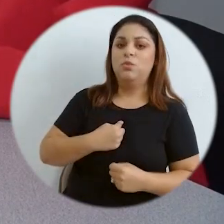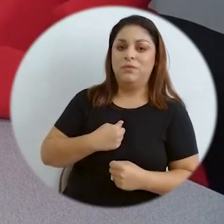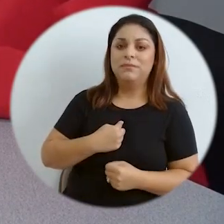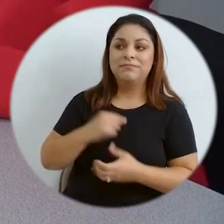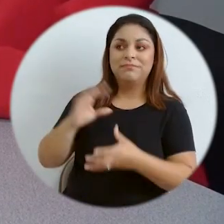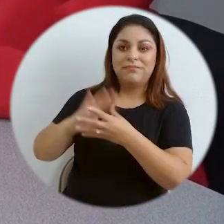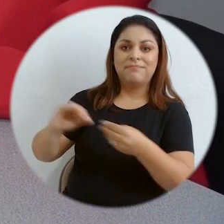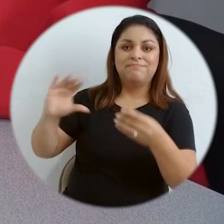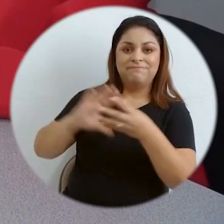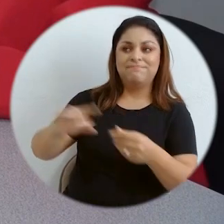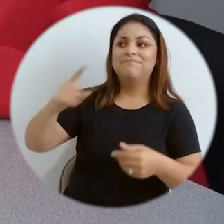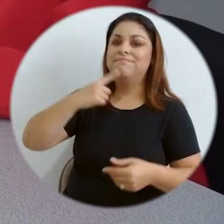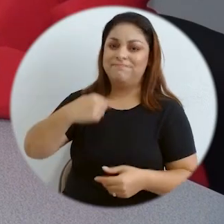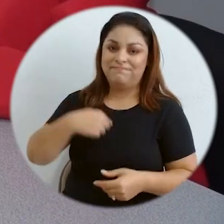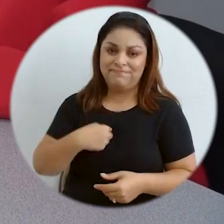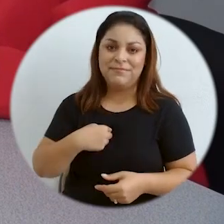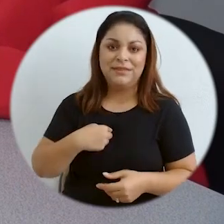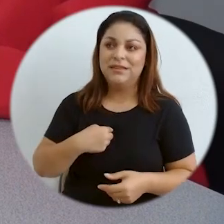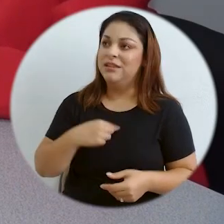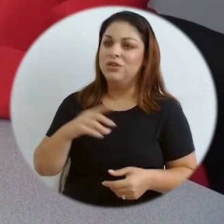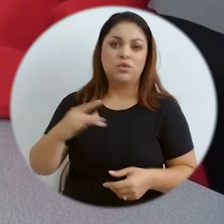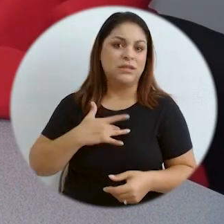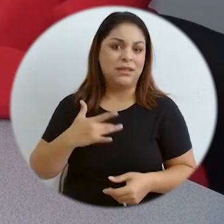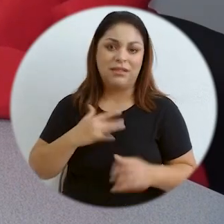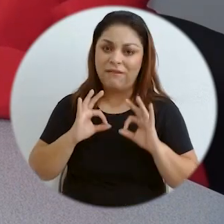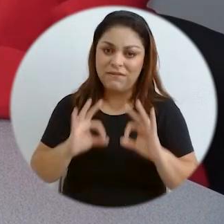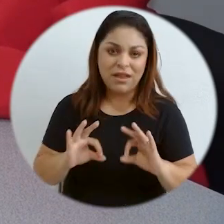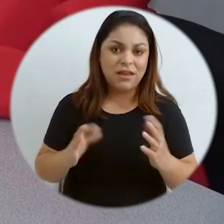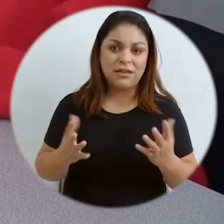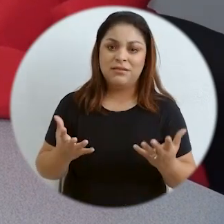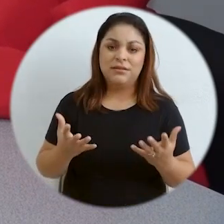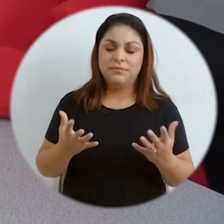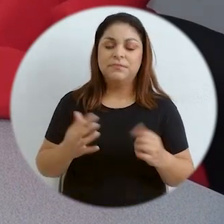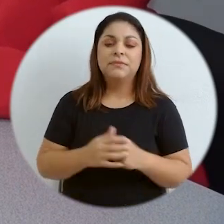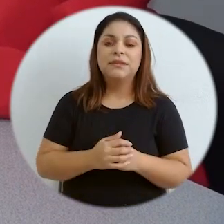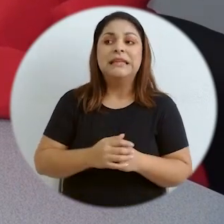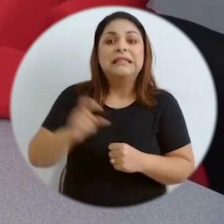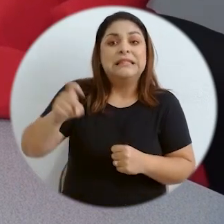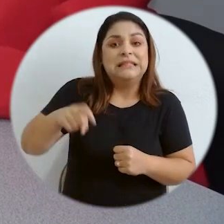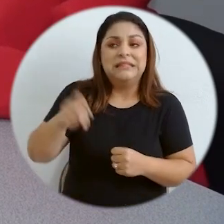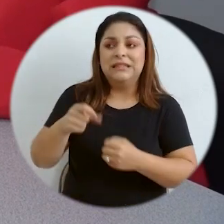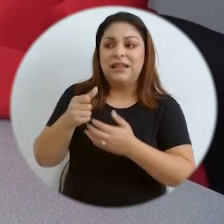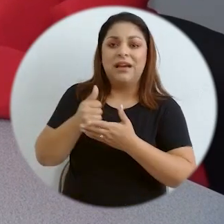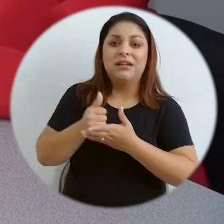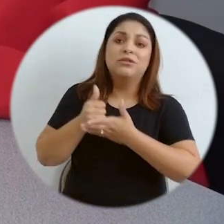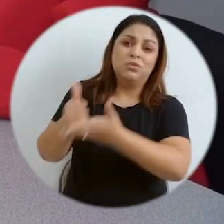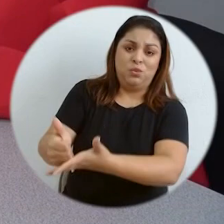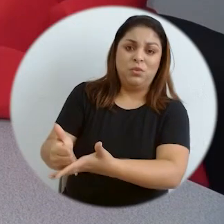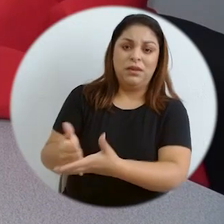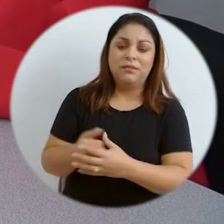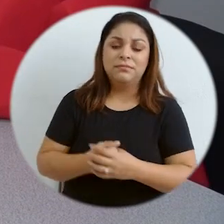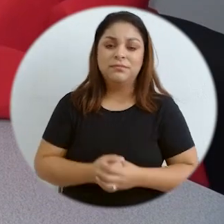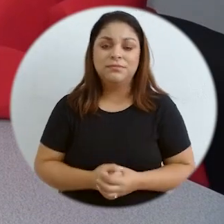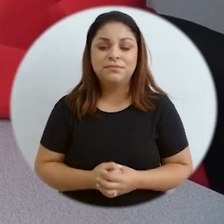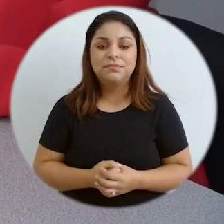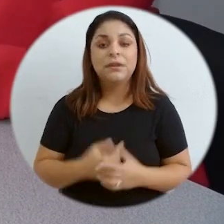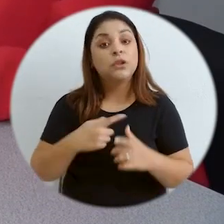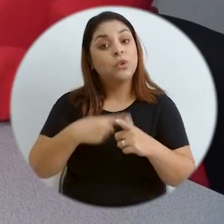el decir y reconocer que no está bien, ¿verdad? Que hay algo que no está bien y que necesita ayuda,